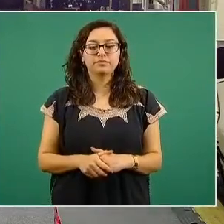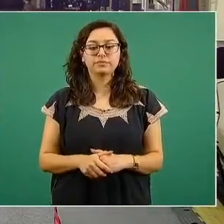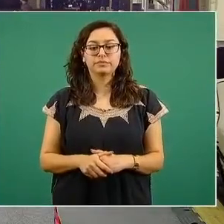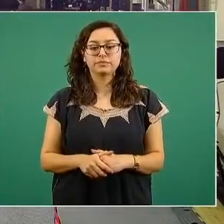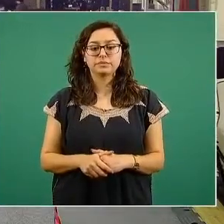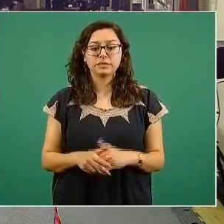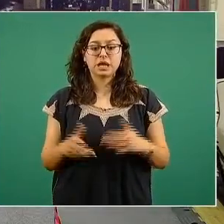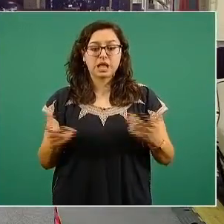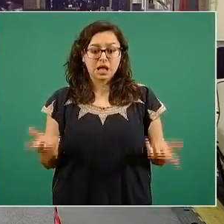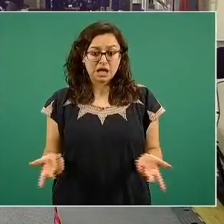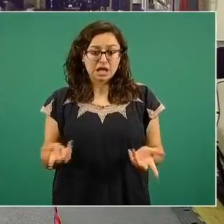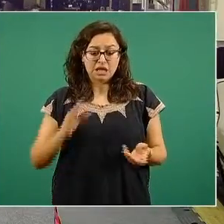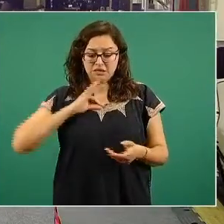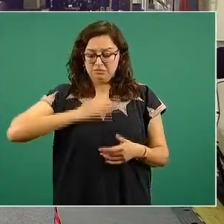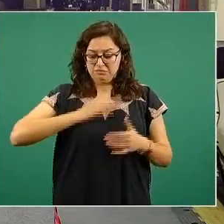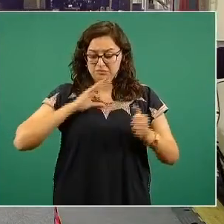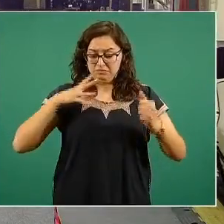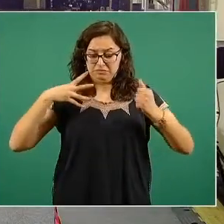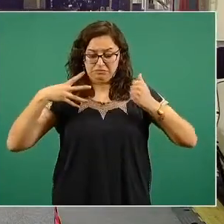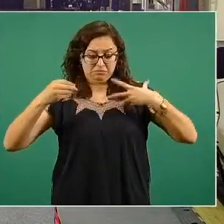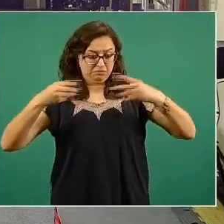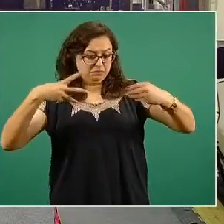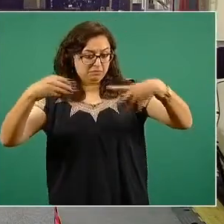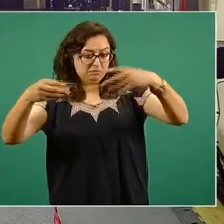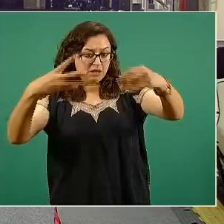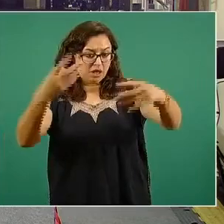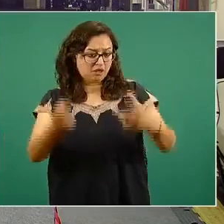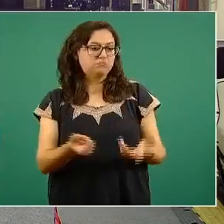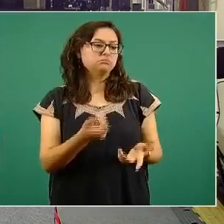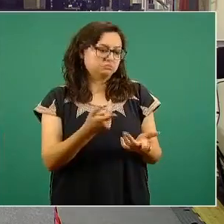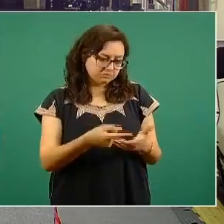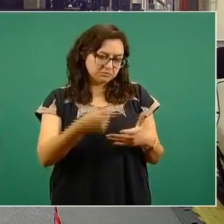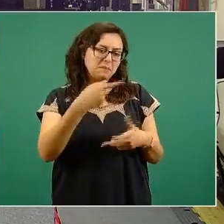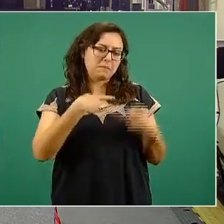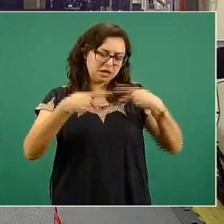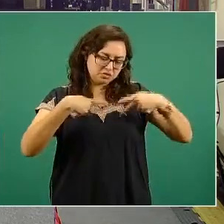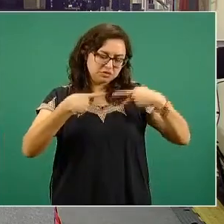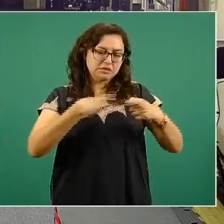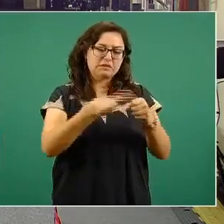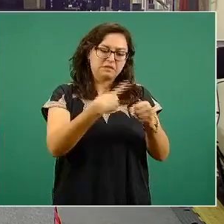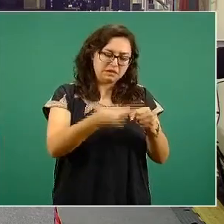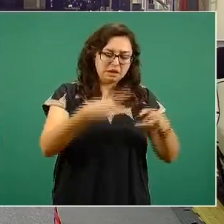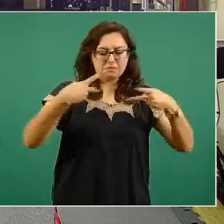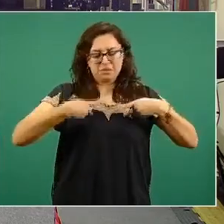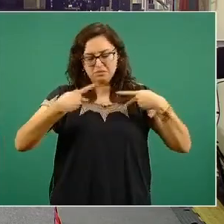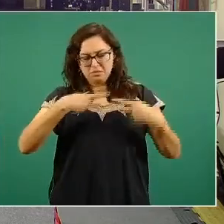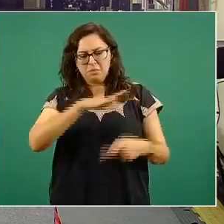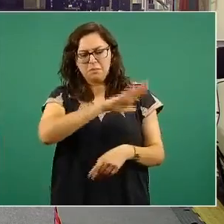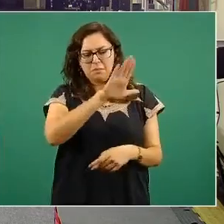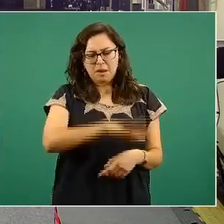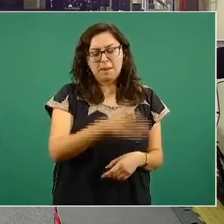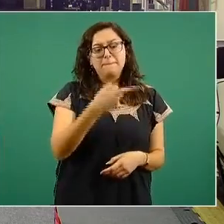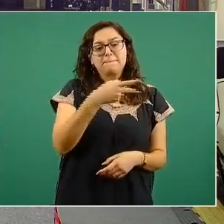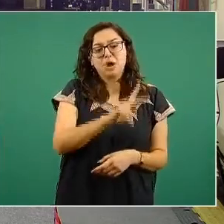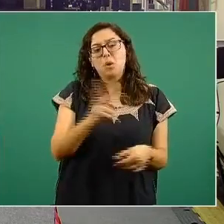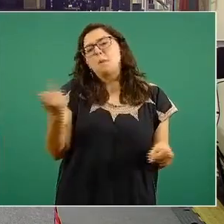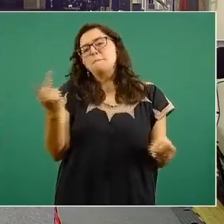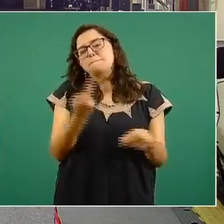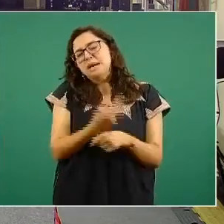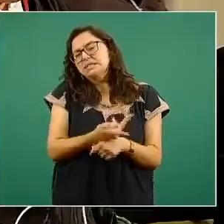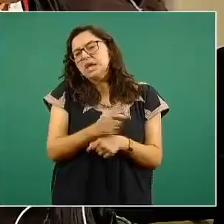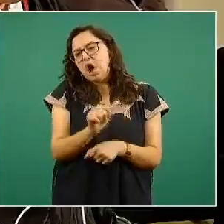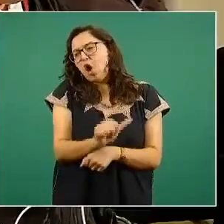otras enfermedades. Más allá de los fallecidos, hemos visto, por ejemplo, que han bajado los registros de